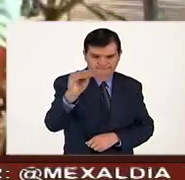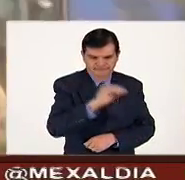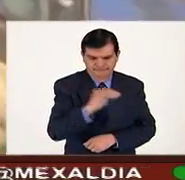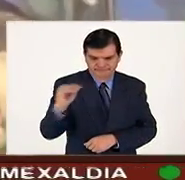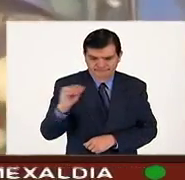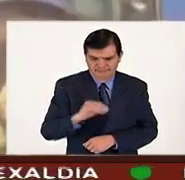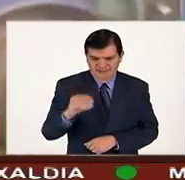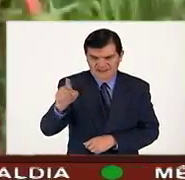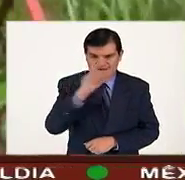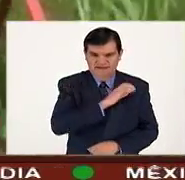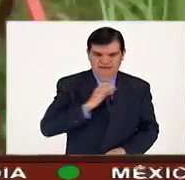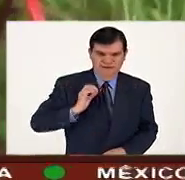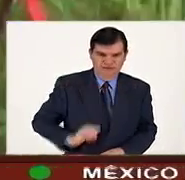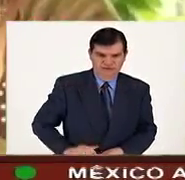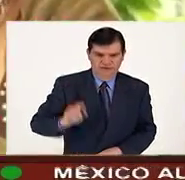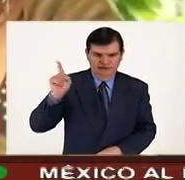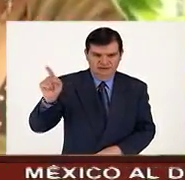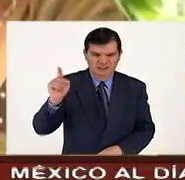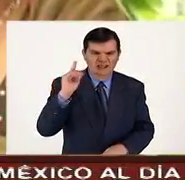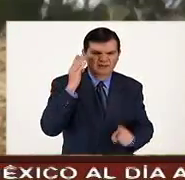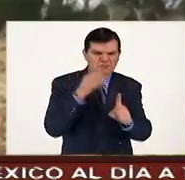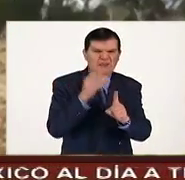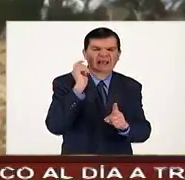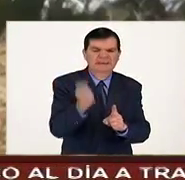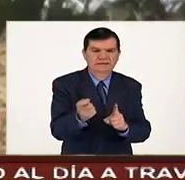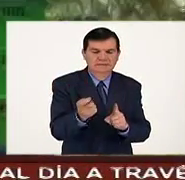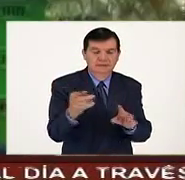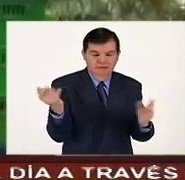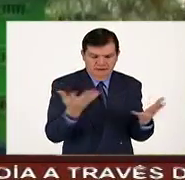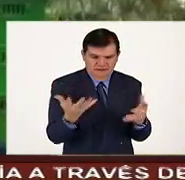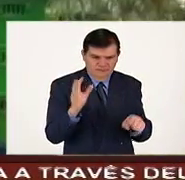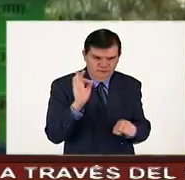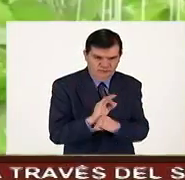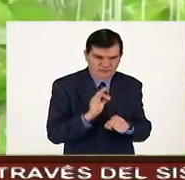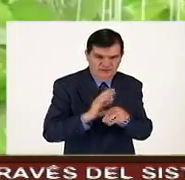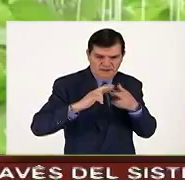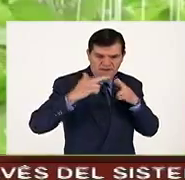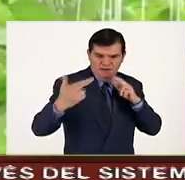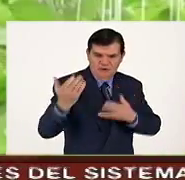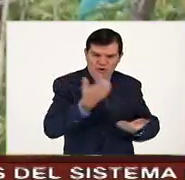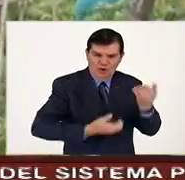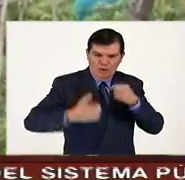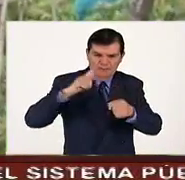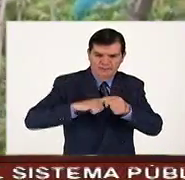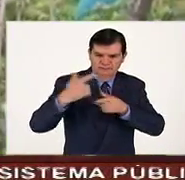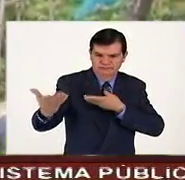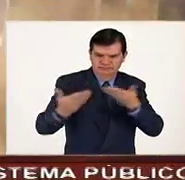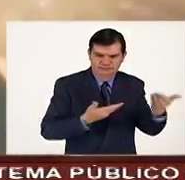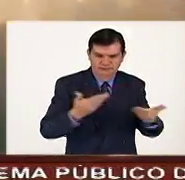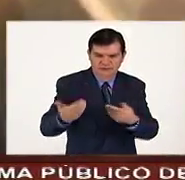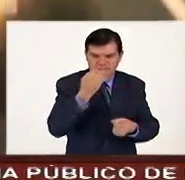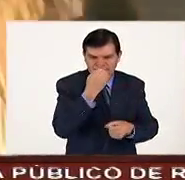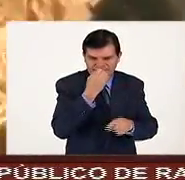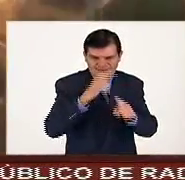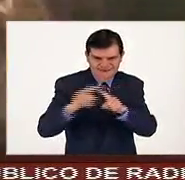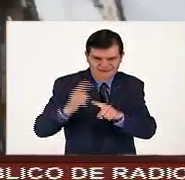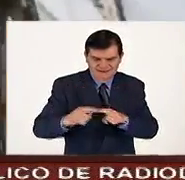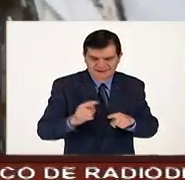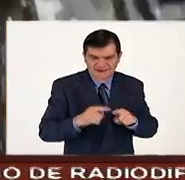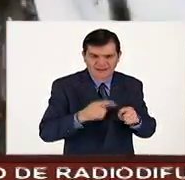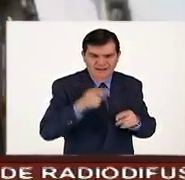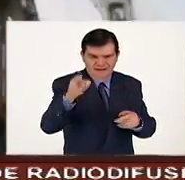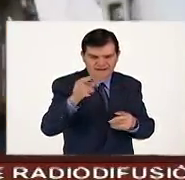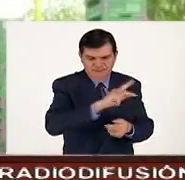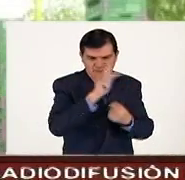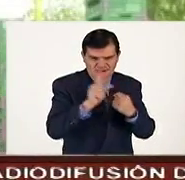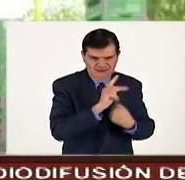trabajo por China. Y el objetivo es, por supuesto, fortalecer las relaciones comerciales en materia agroalimentaria con ese